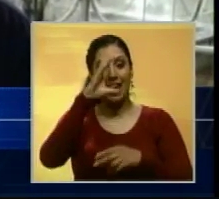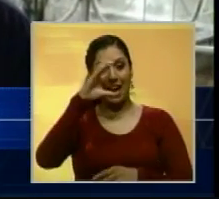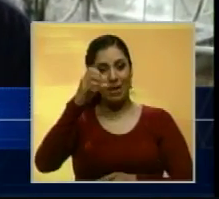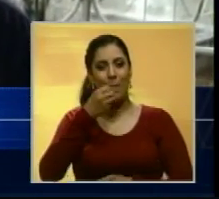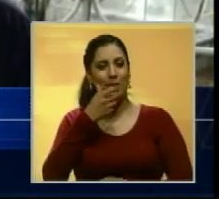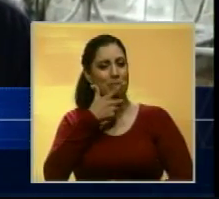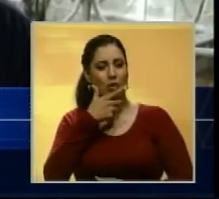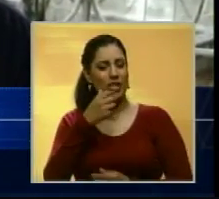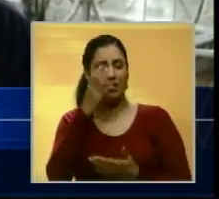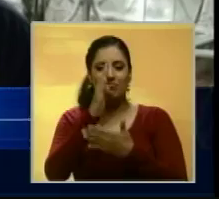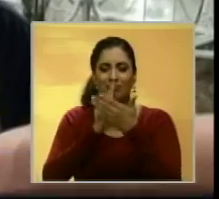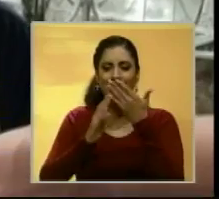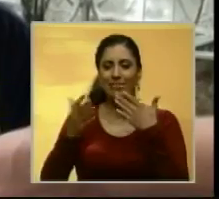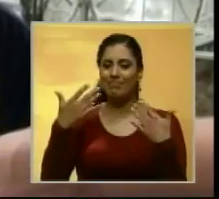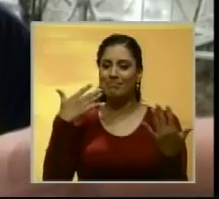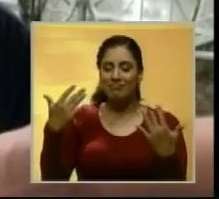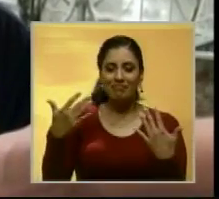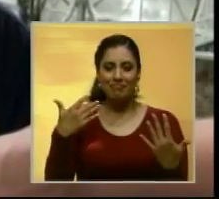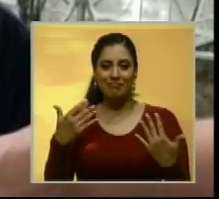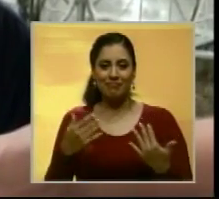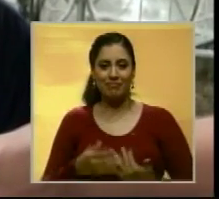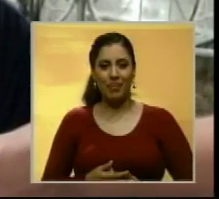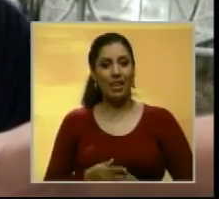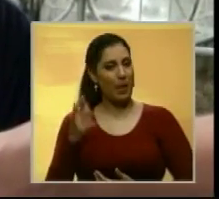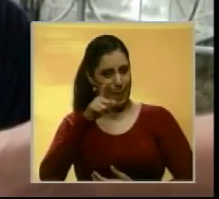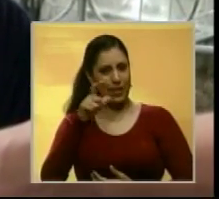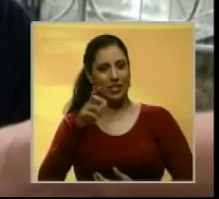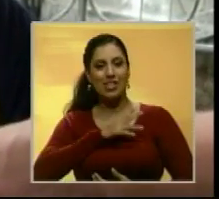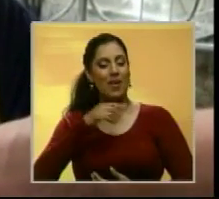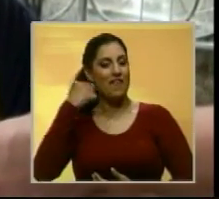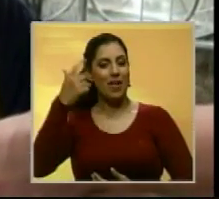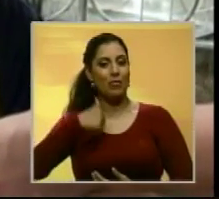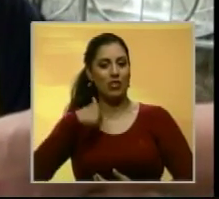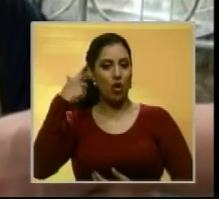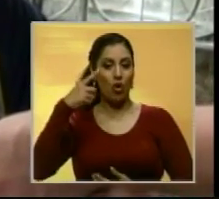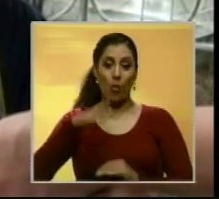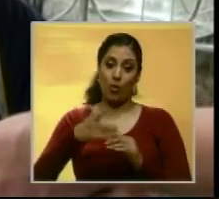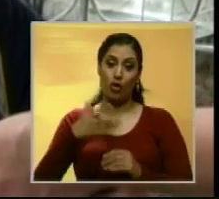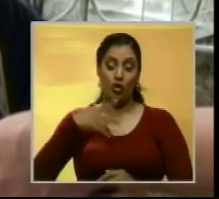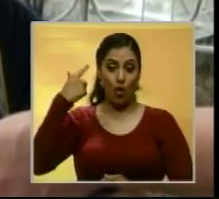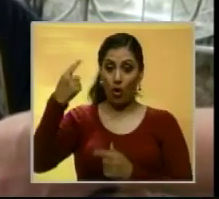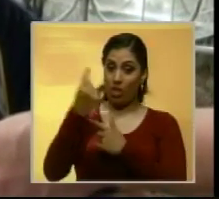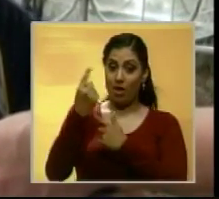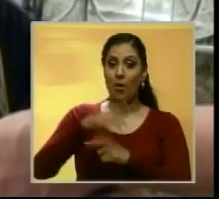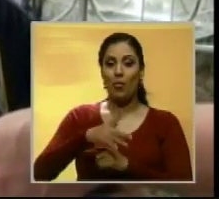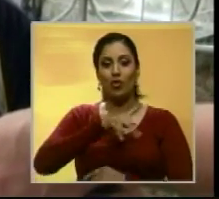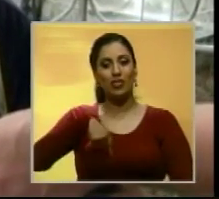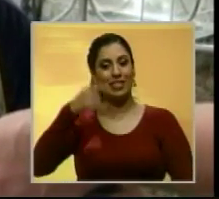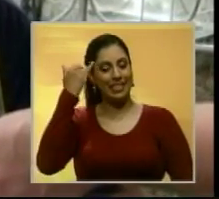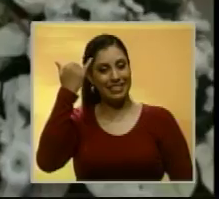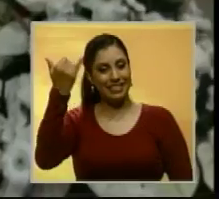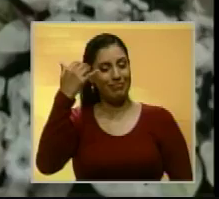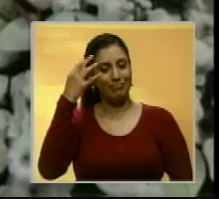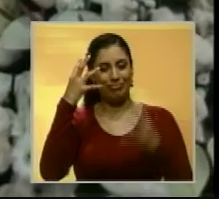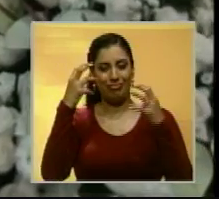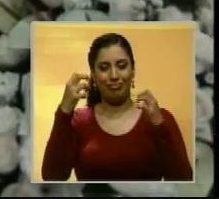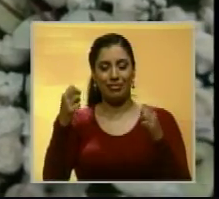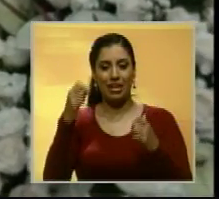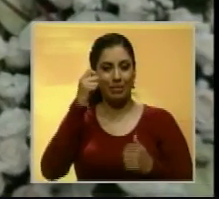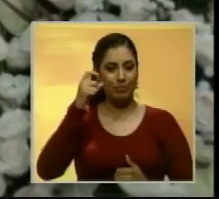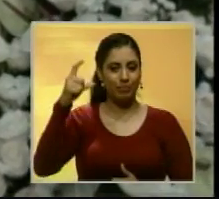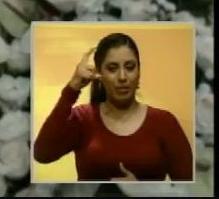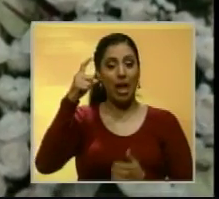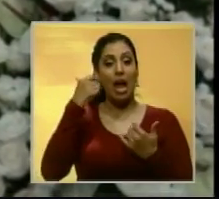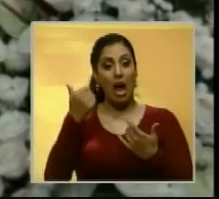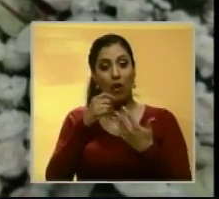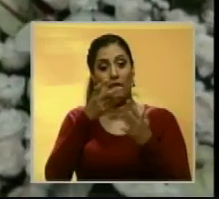gente muy hermosa, muy simpática. Tenemos fama de locos, pero es porque somos muy inteligentes. En honor a San